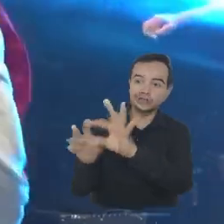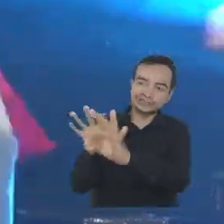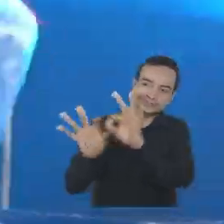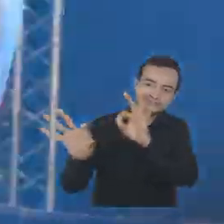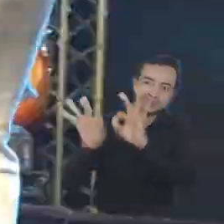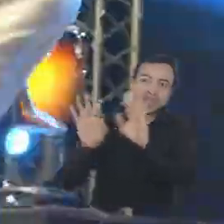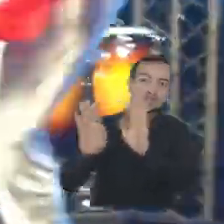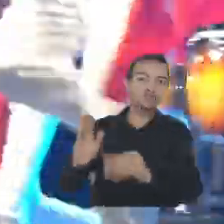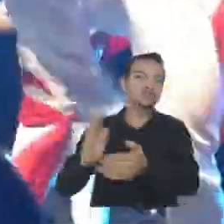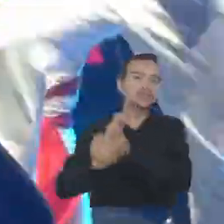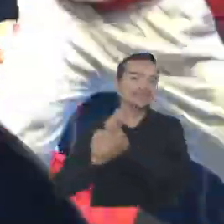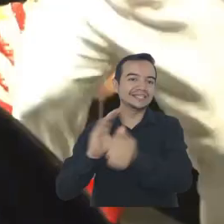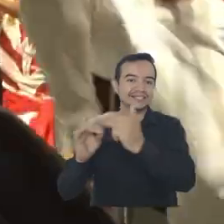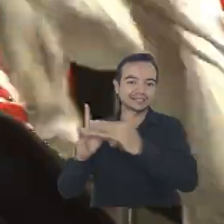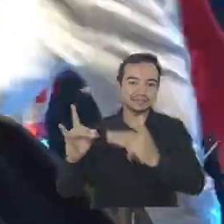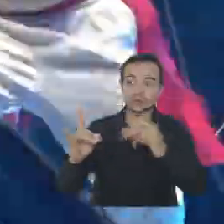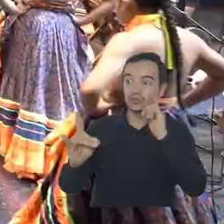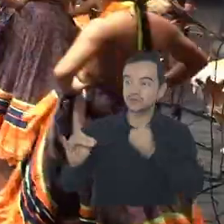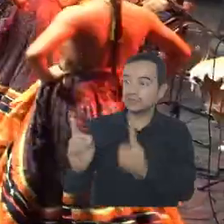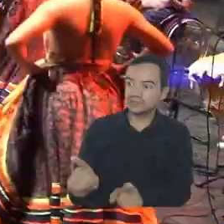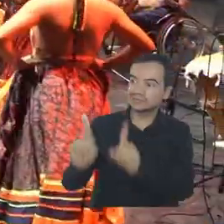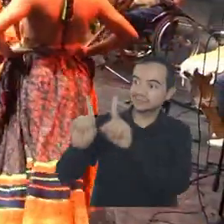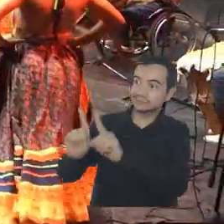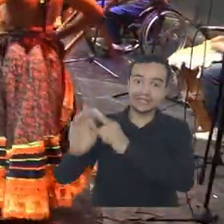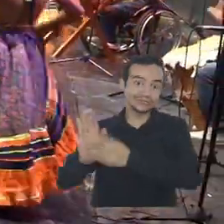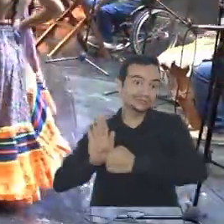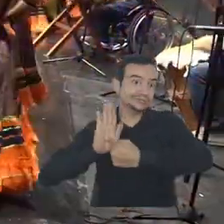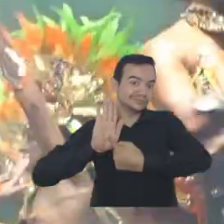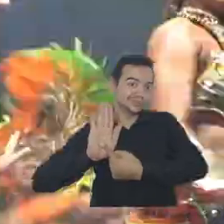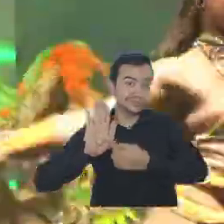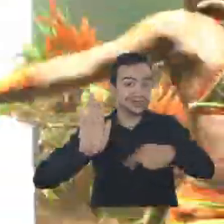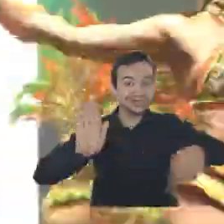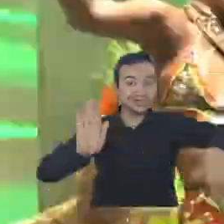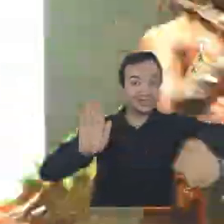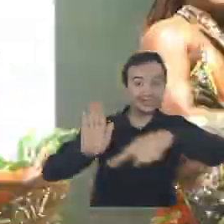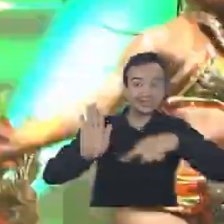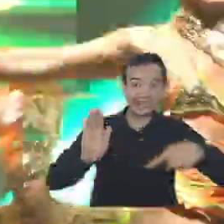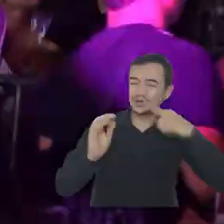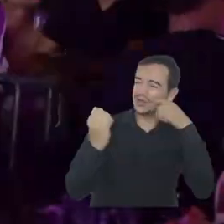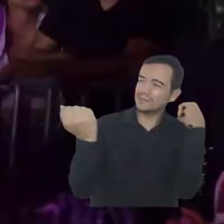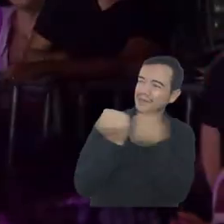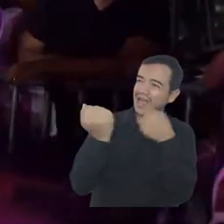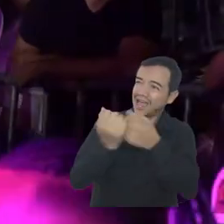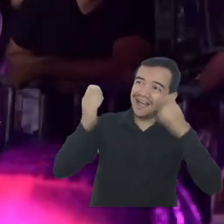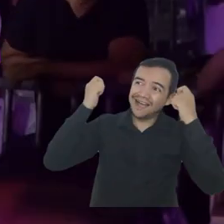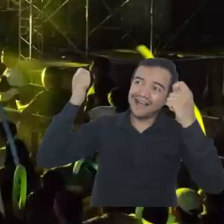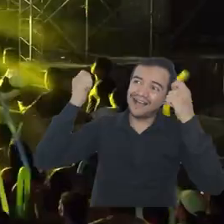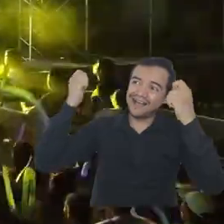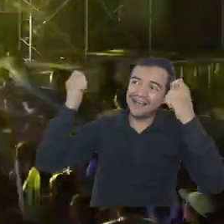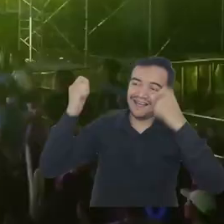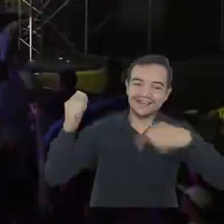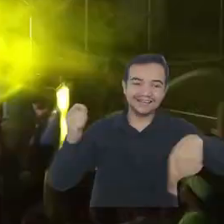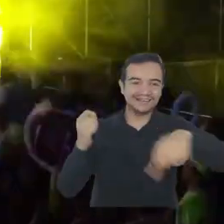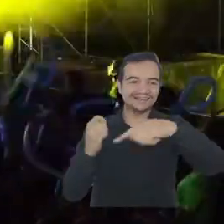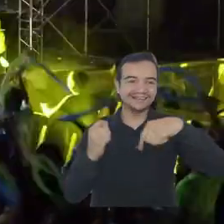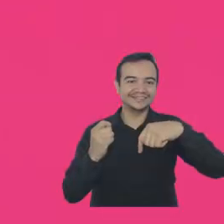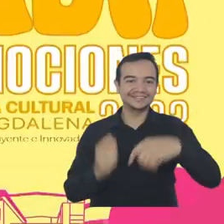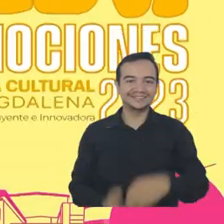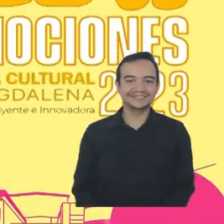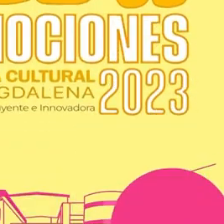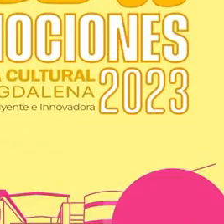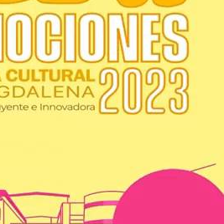talento Unimagdalena, luego de presentar ante los asistentes la prueba de fuego y recibir el apoyo de sus programas